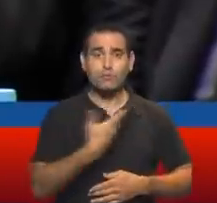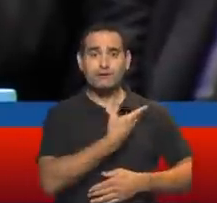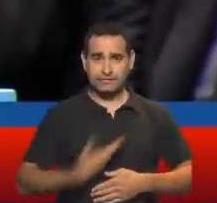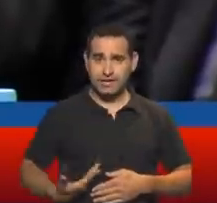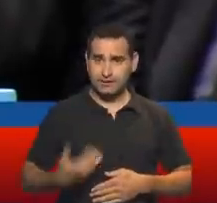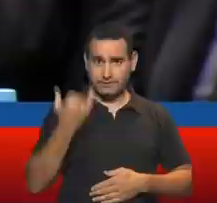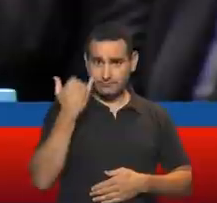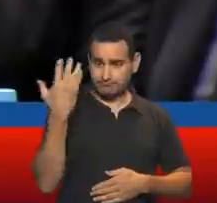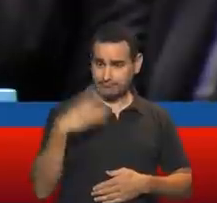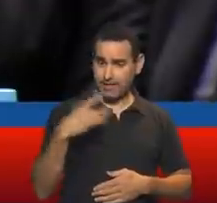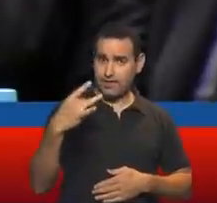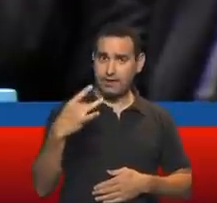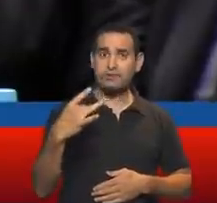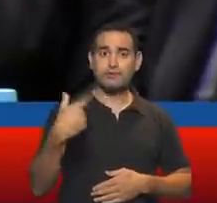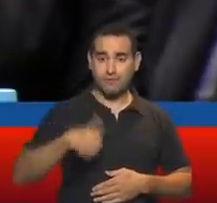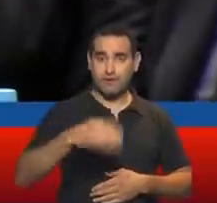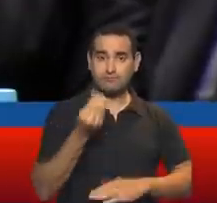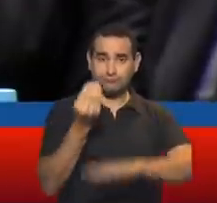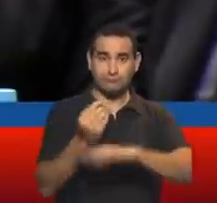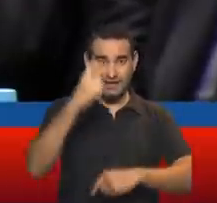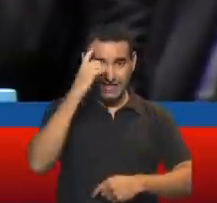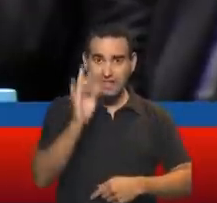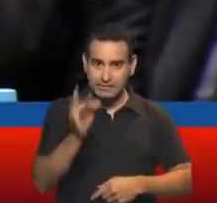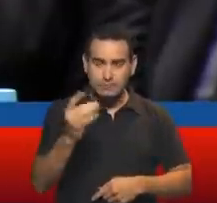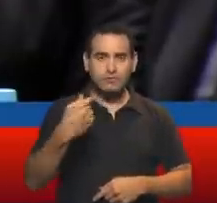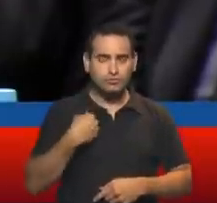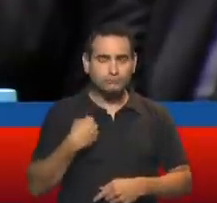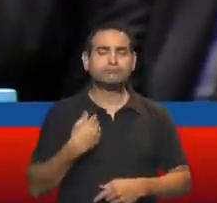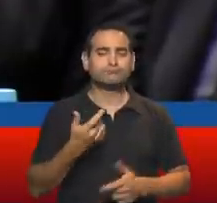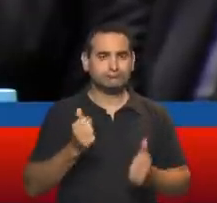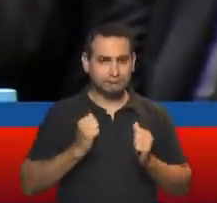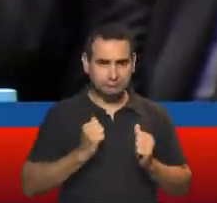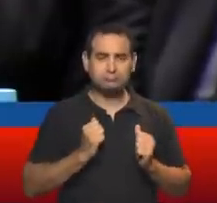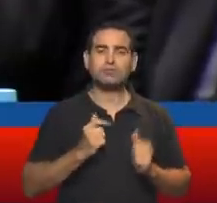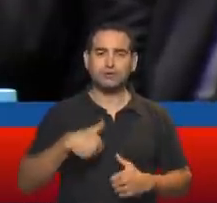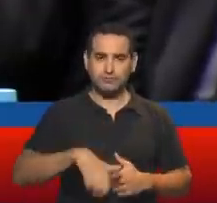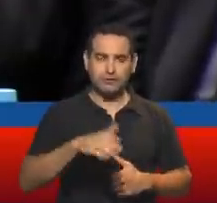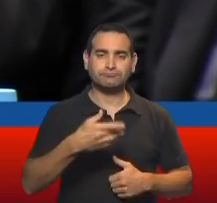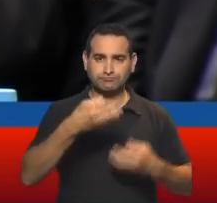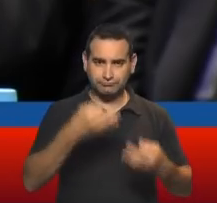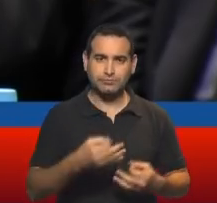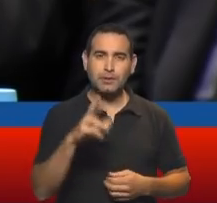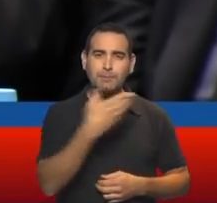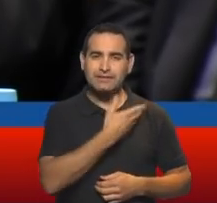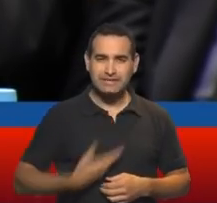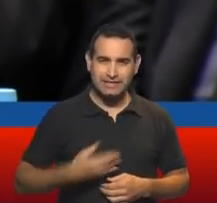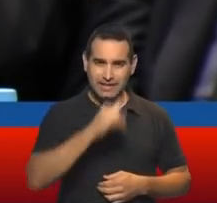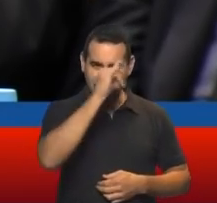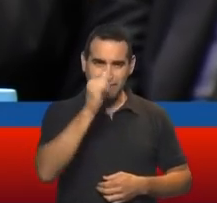electo, que asumirá el 10 de diciembre, espero que oficialice la labor que está llevando la presidenta